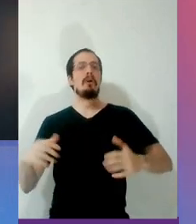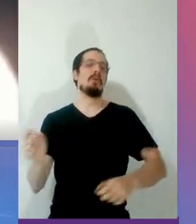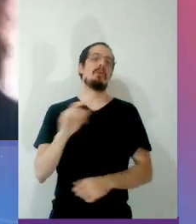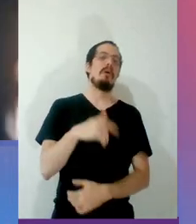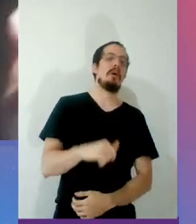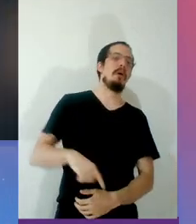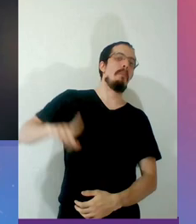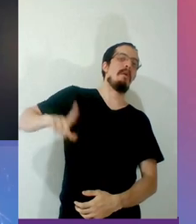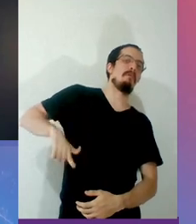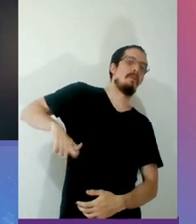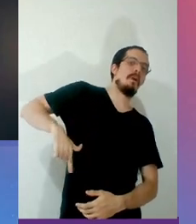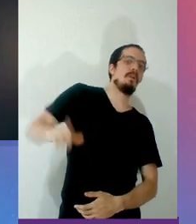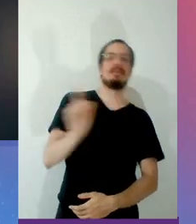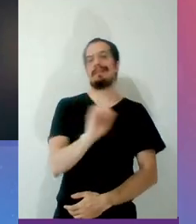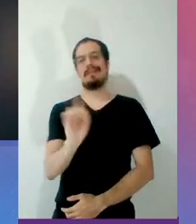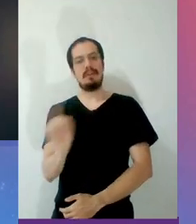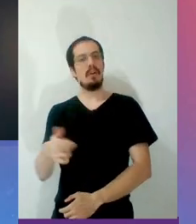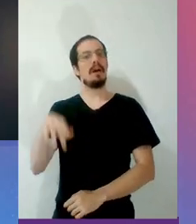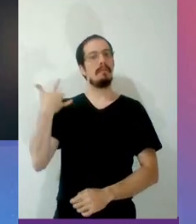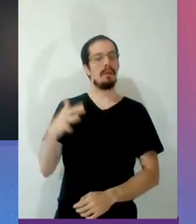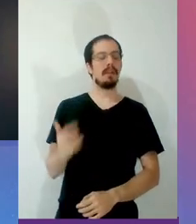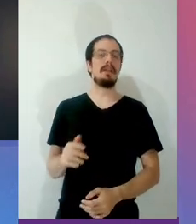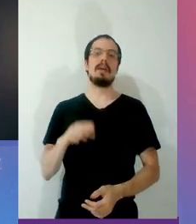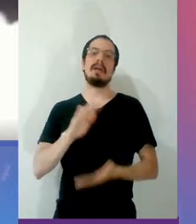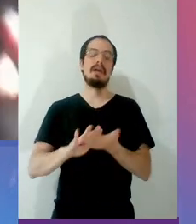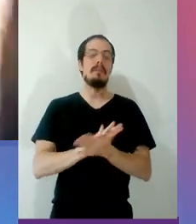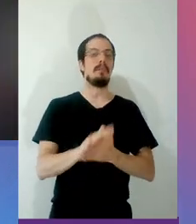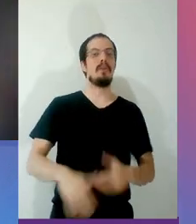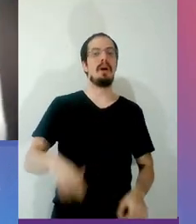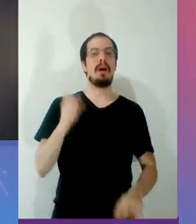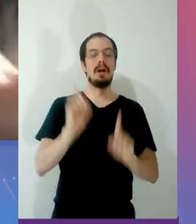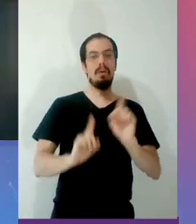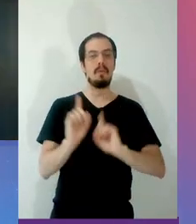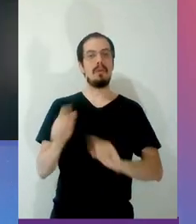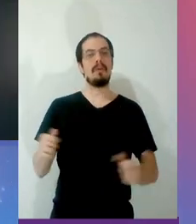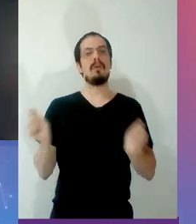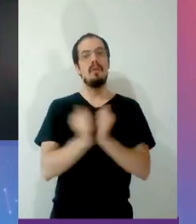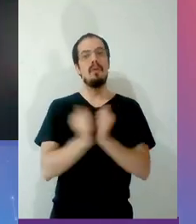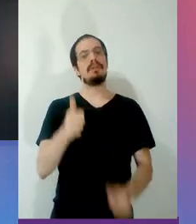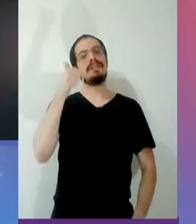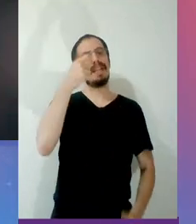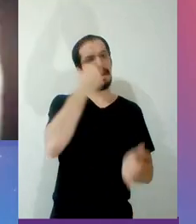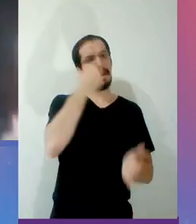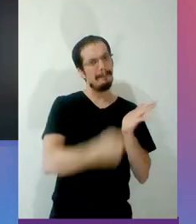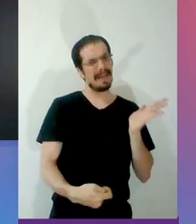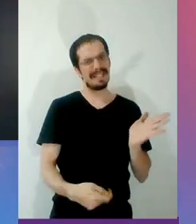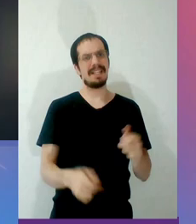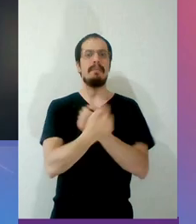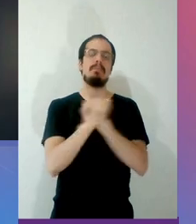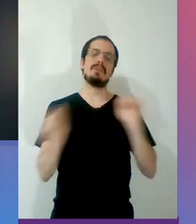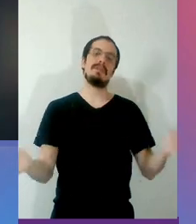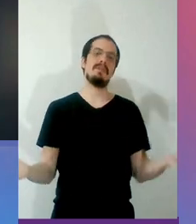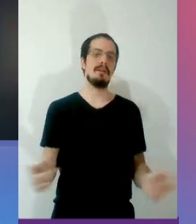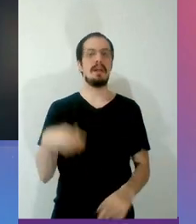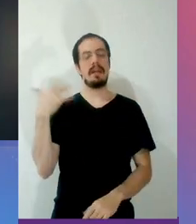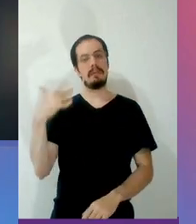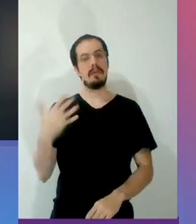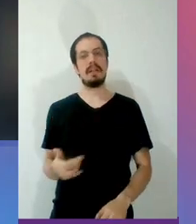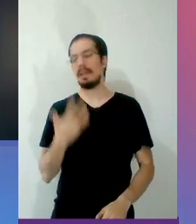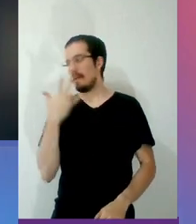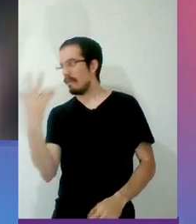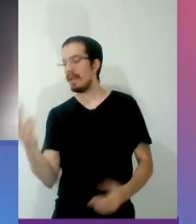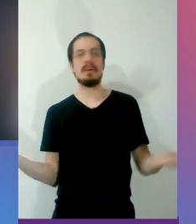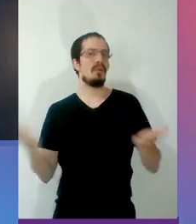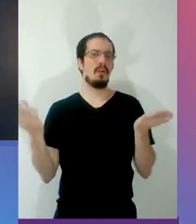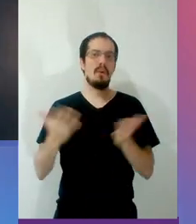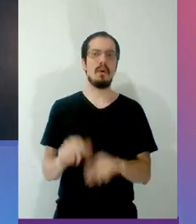pasan 6 meses hasta que se pueda ver. Si vuelvo al tema de la resonancia, por ejemplo, o de pedir exámenes sofisticados, que de